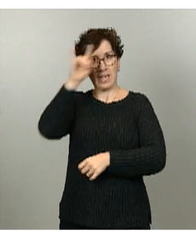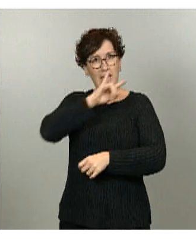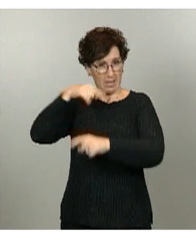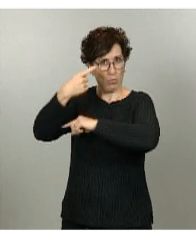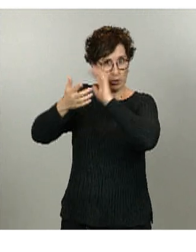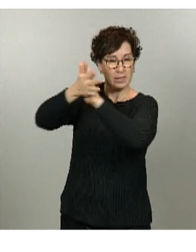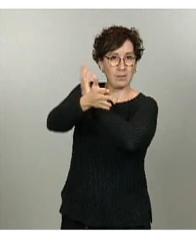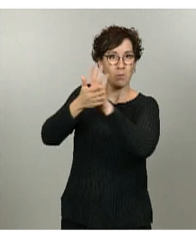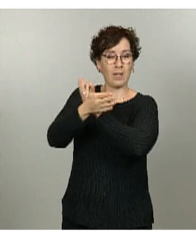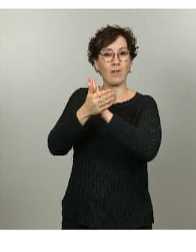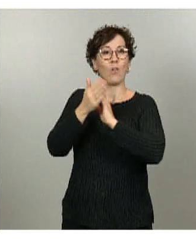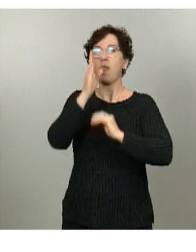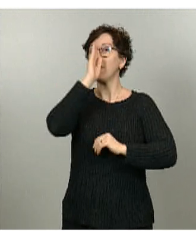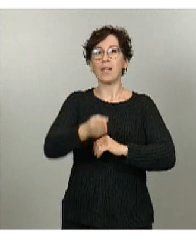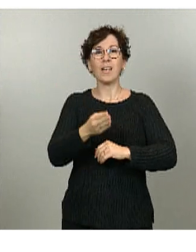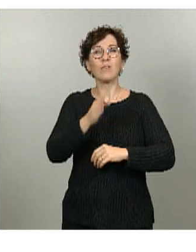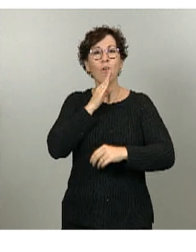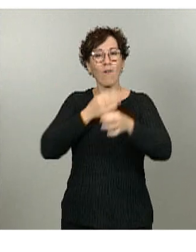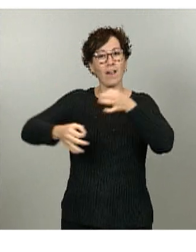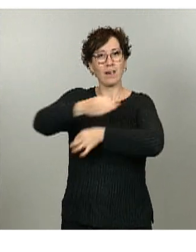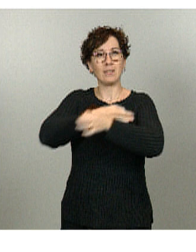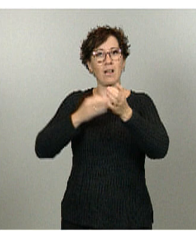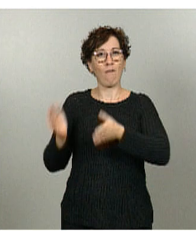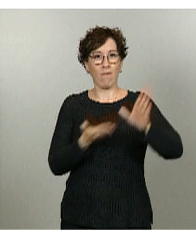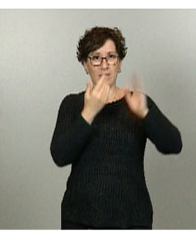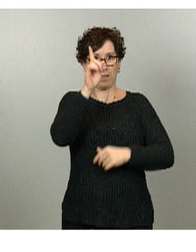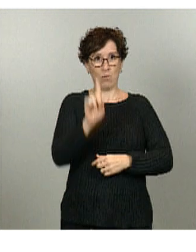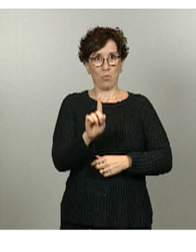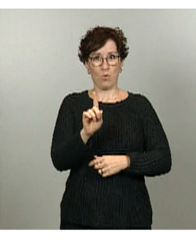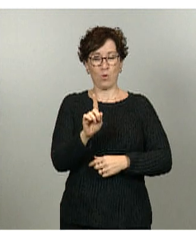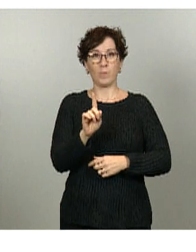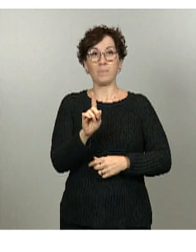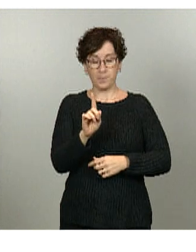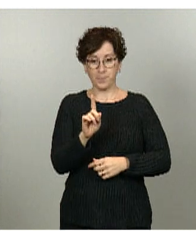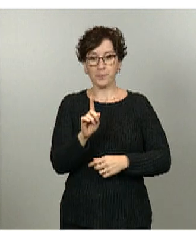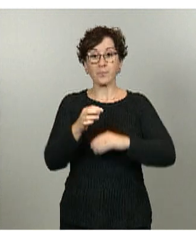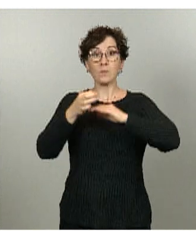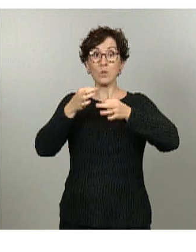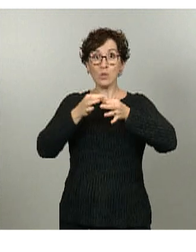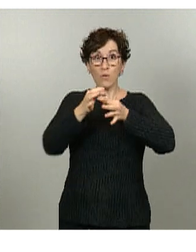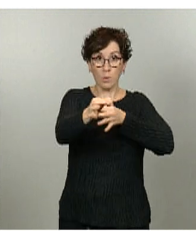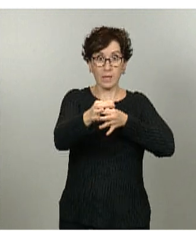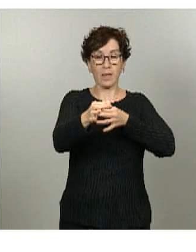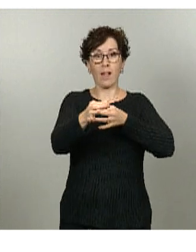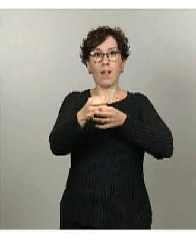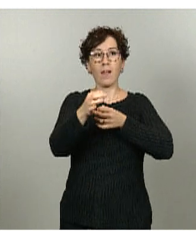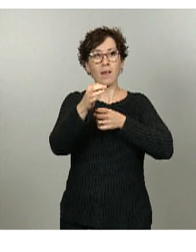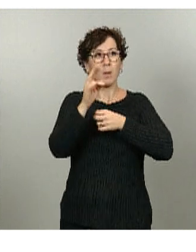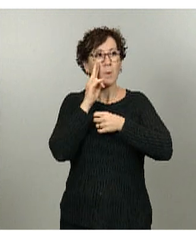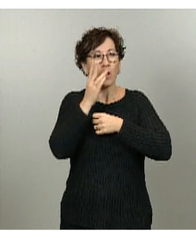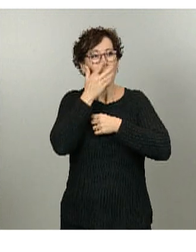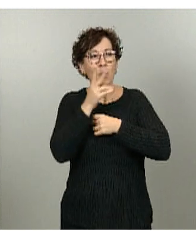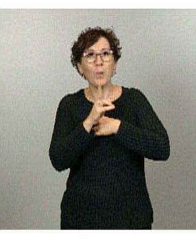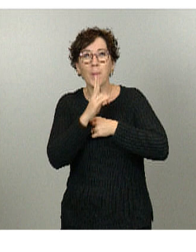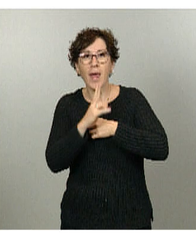a fase 1 una semana antes del resto. La isla de Formentera, que la ven en un color un poquito más verde en la